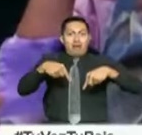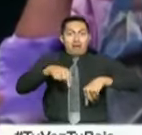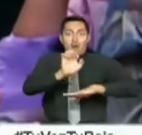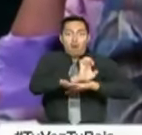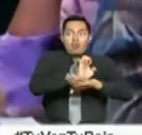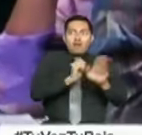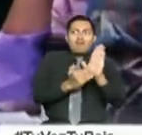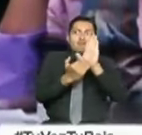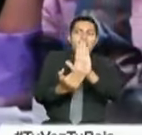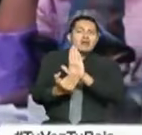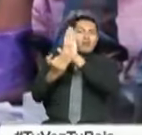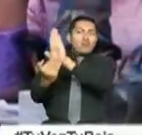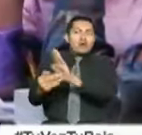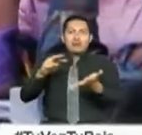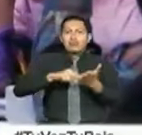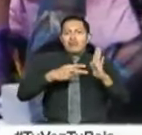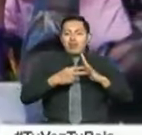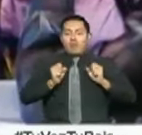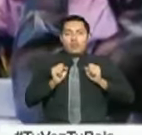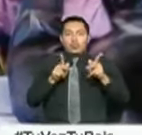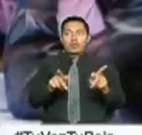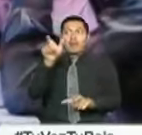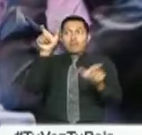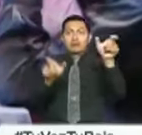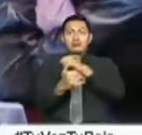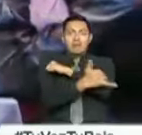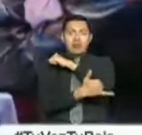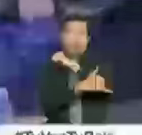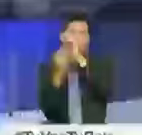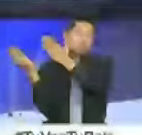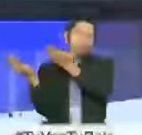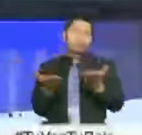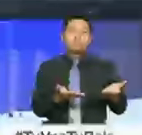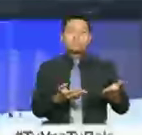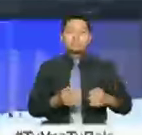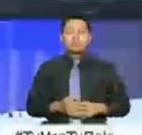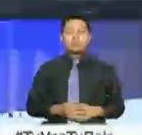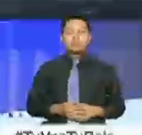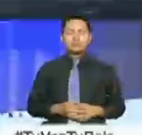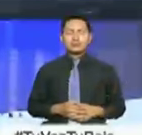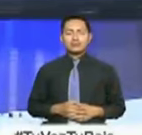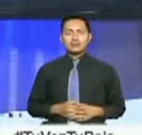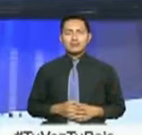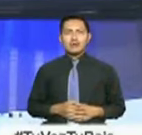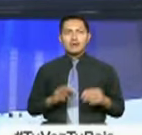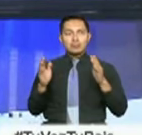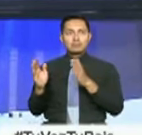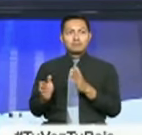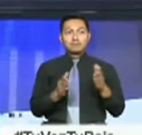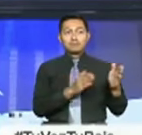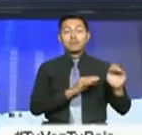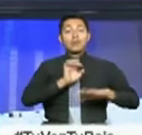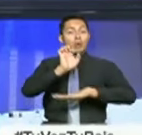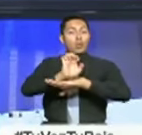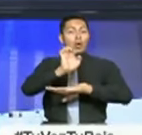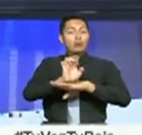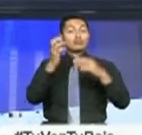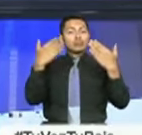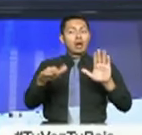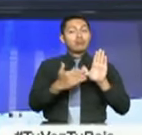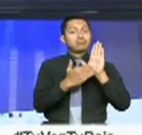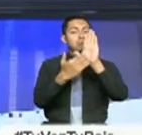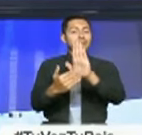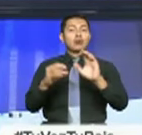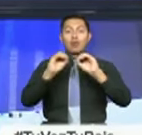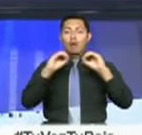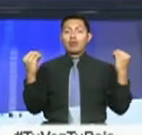de oportunidades. Caterine Morejón, Noticiero Ciudadano. Bien, y ahora les contamos que Ecuador expuso ante la Organización